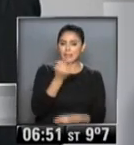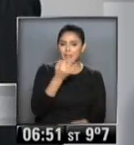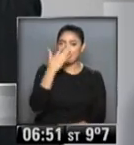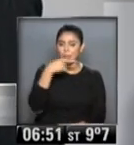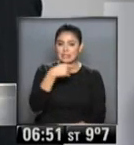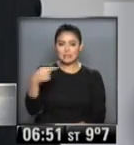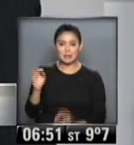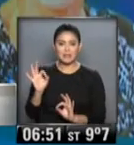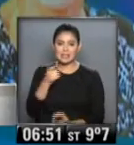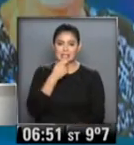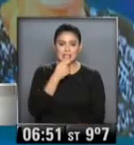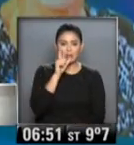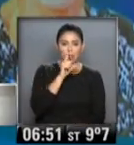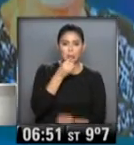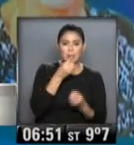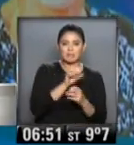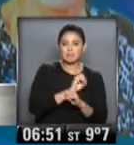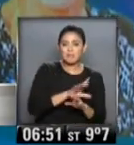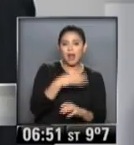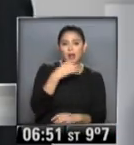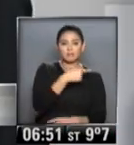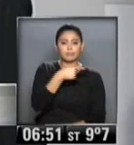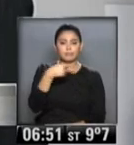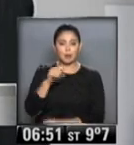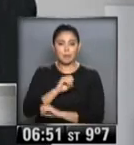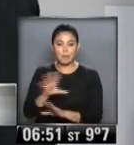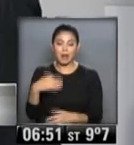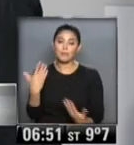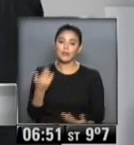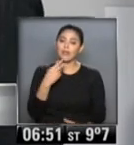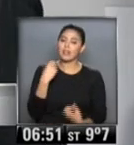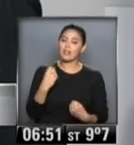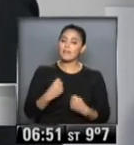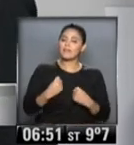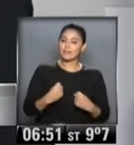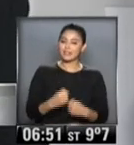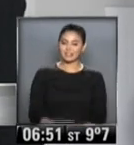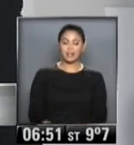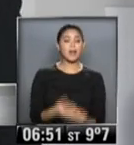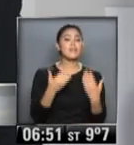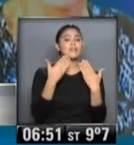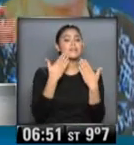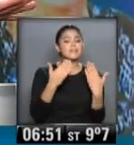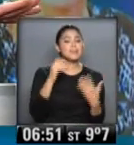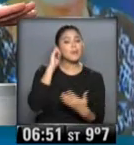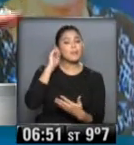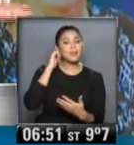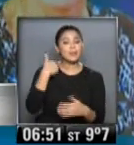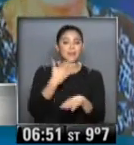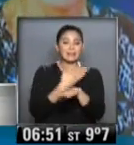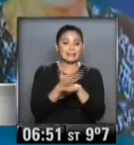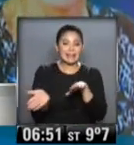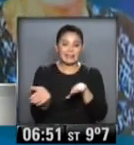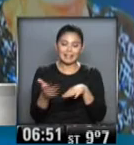de la semana. Ah, no lo sabía. Así que hay que empezarlo con buena onda, con energía y feliz cumpleaños. Un poquito atrasado, casi estamos en